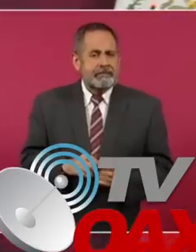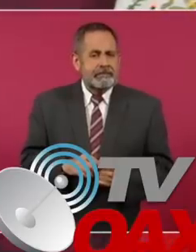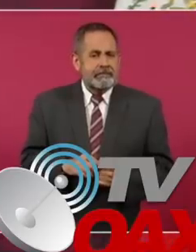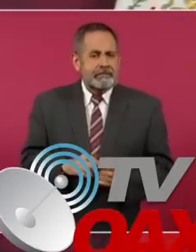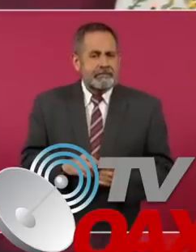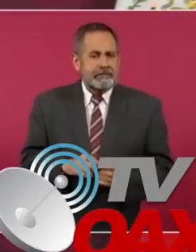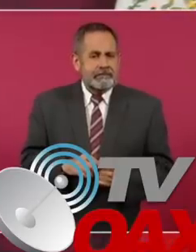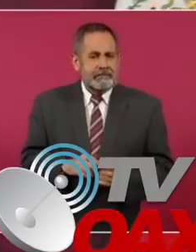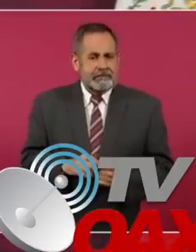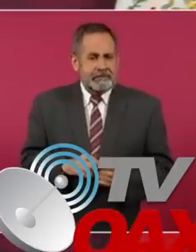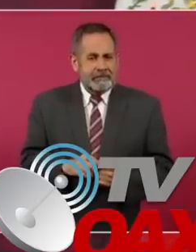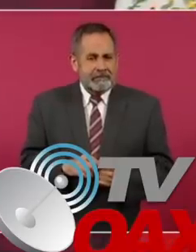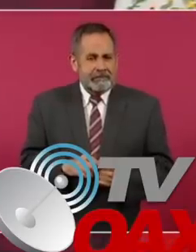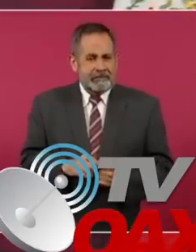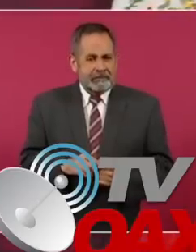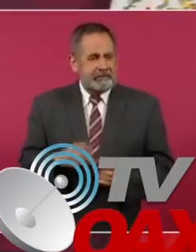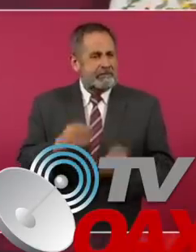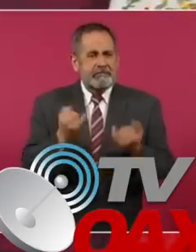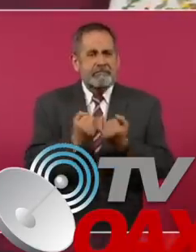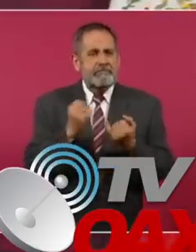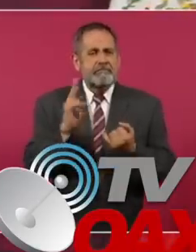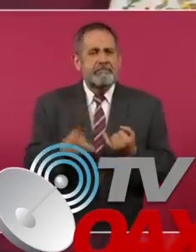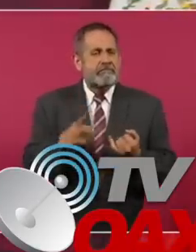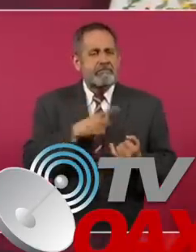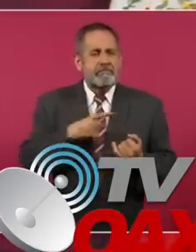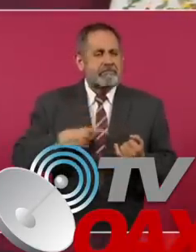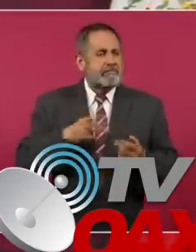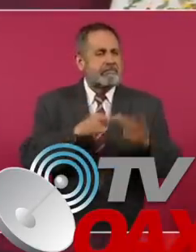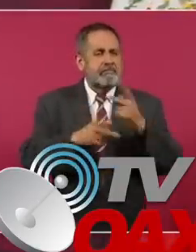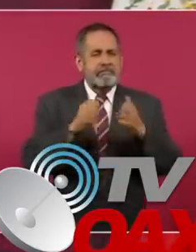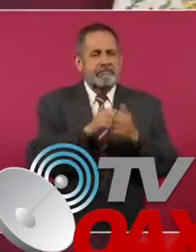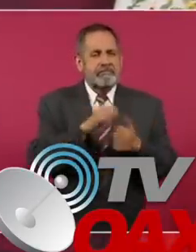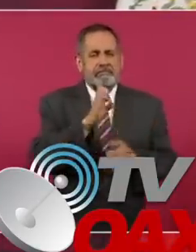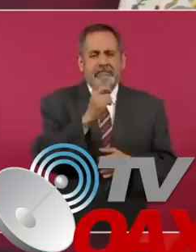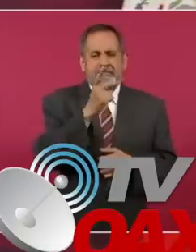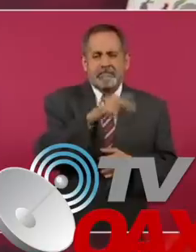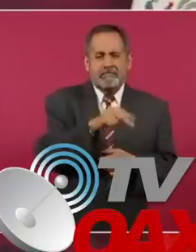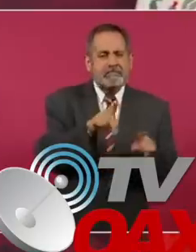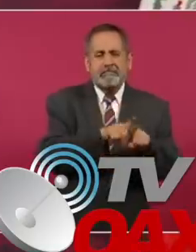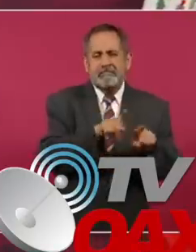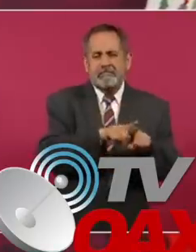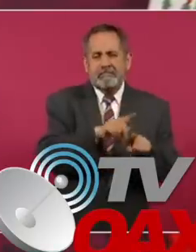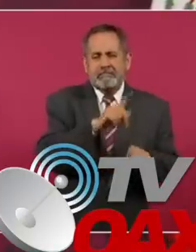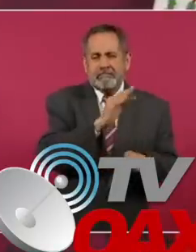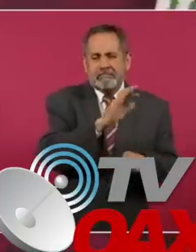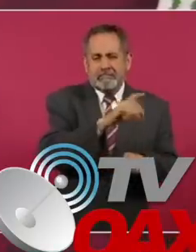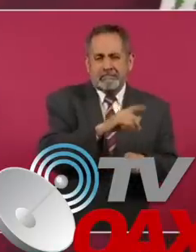el endeudamiento que hizo Calderón o Peña Nieto.